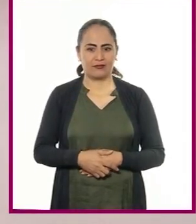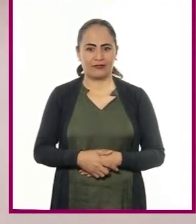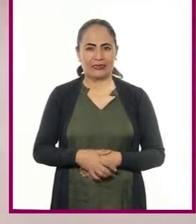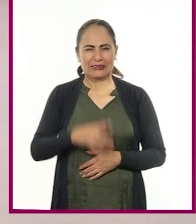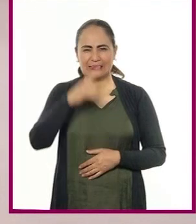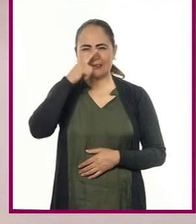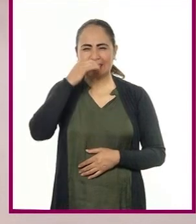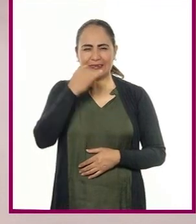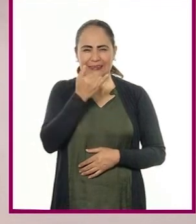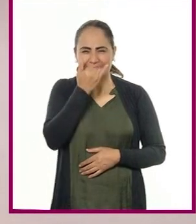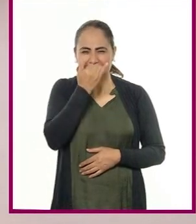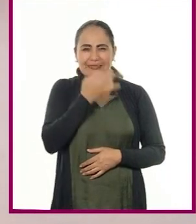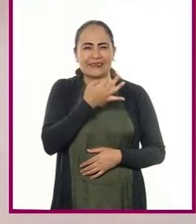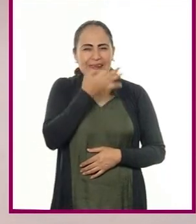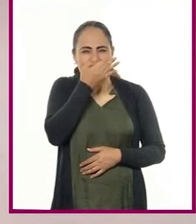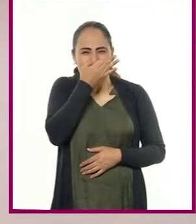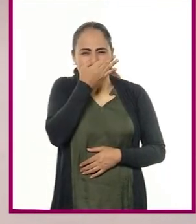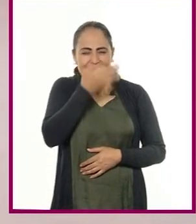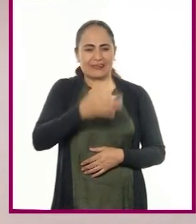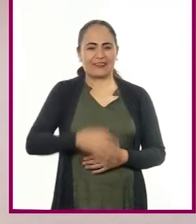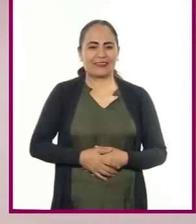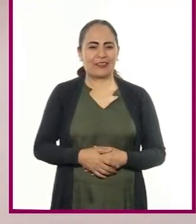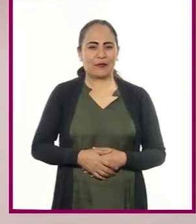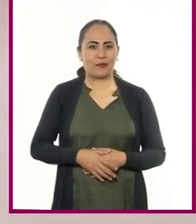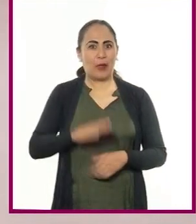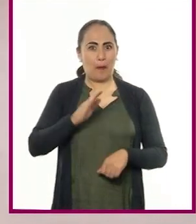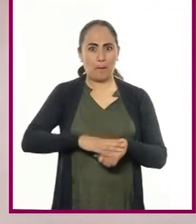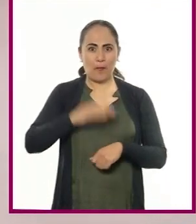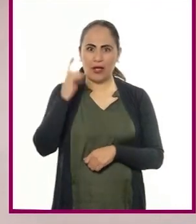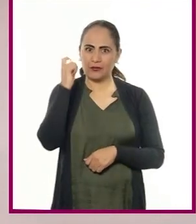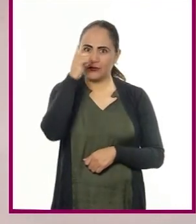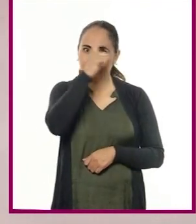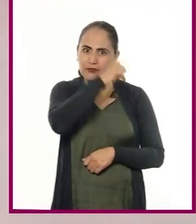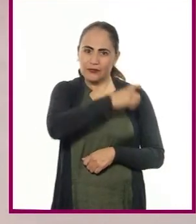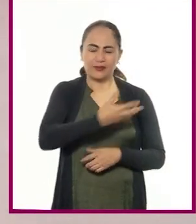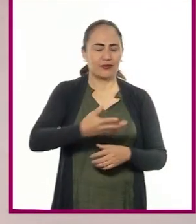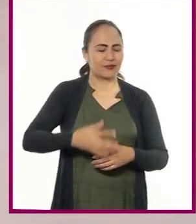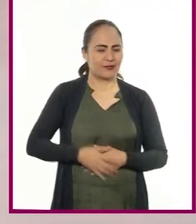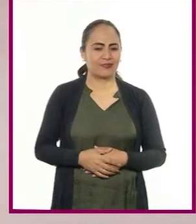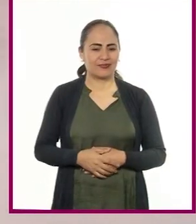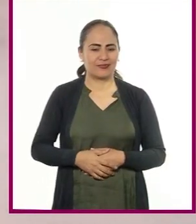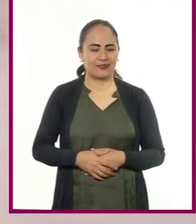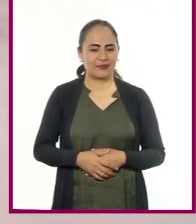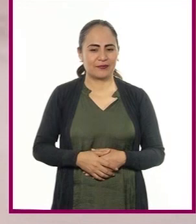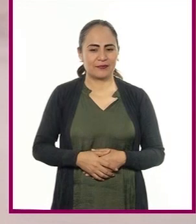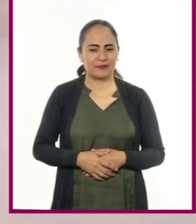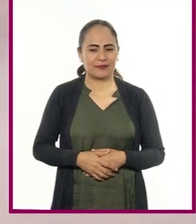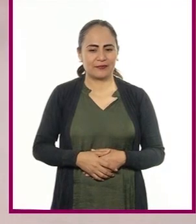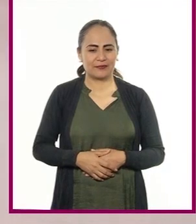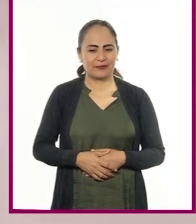Casi. Es un poco más complicado con eso. Ah, ya por arriba y todo. Bien.